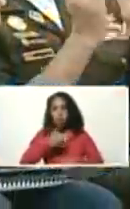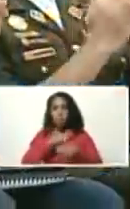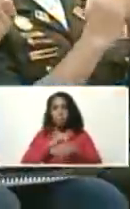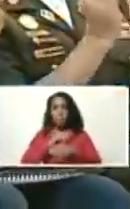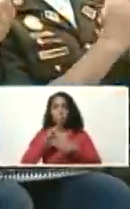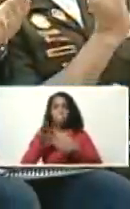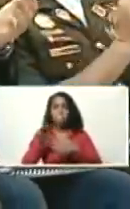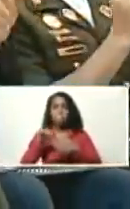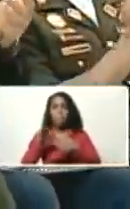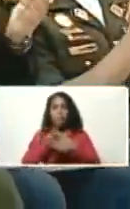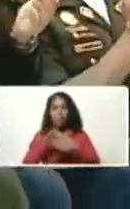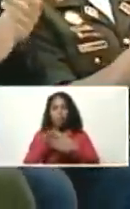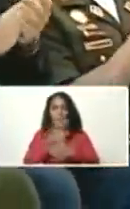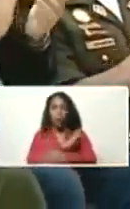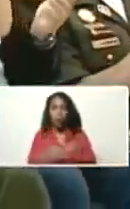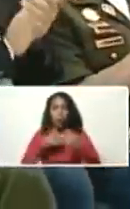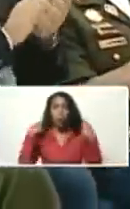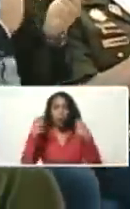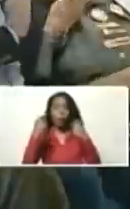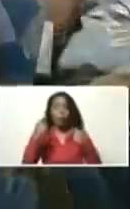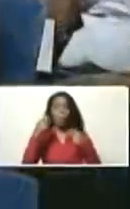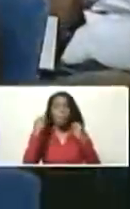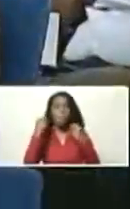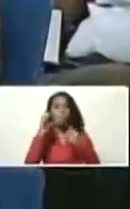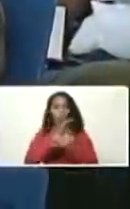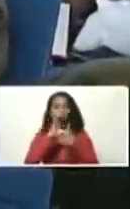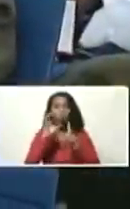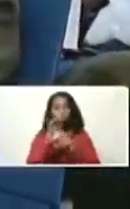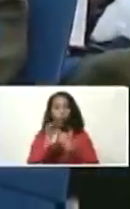del Poder Popular para la Cultura,